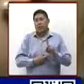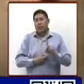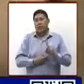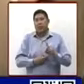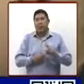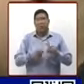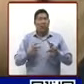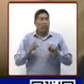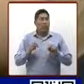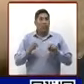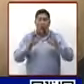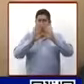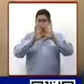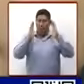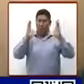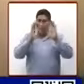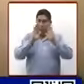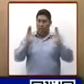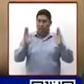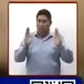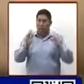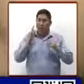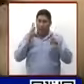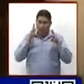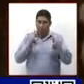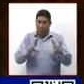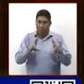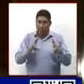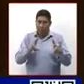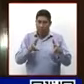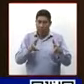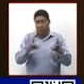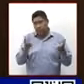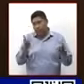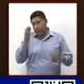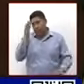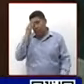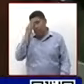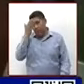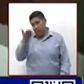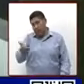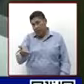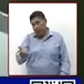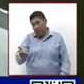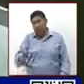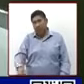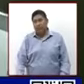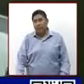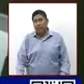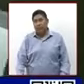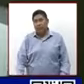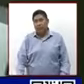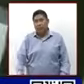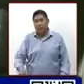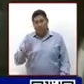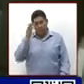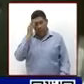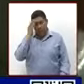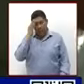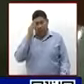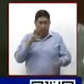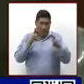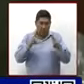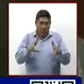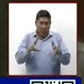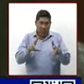Pero esos no los despega porque sabe que hay una cámara, entonces... es astuto, ¿no? Sabe que si hay una cámara